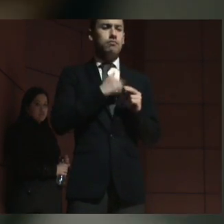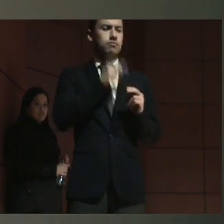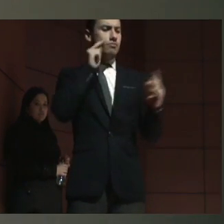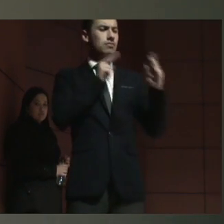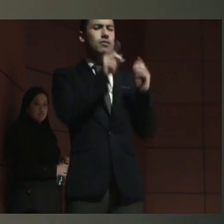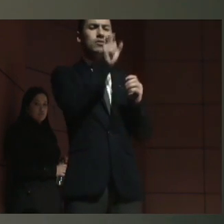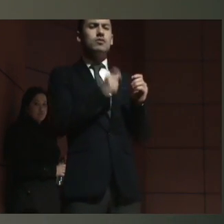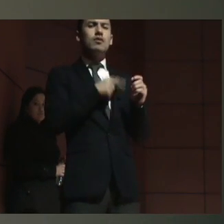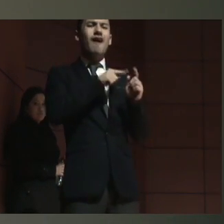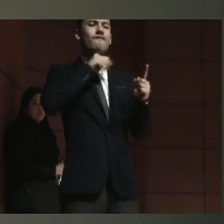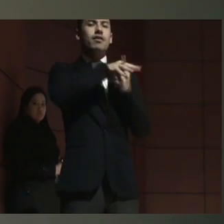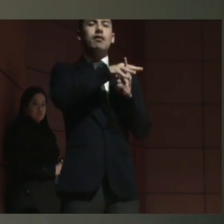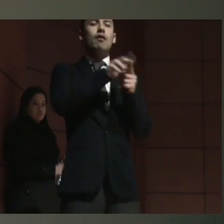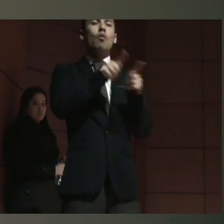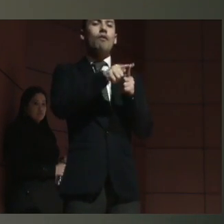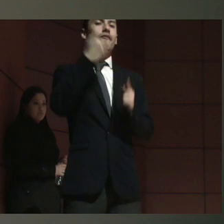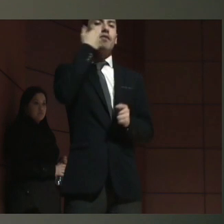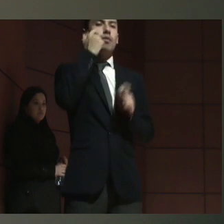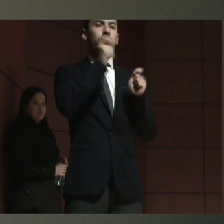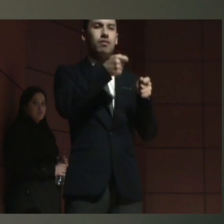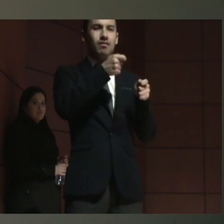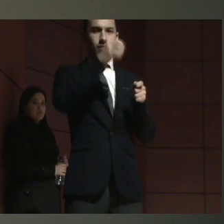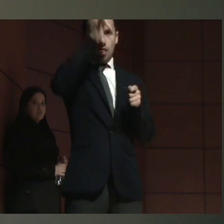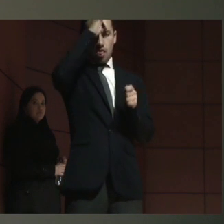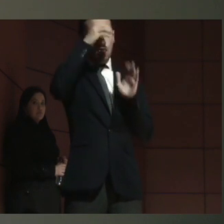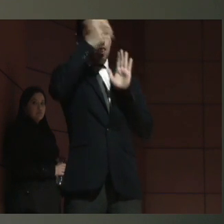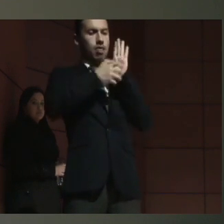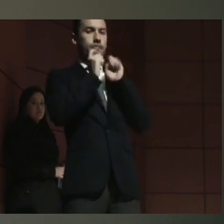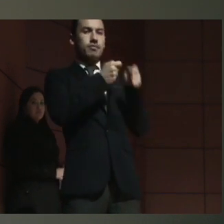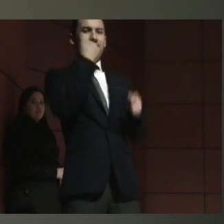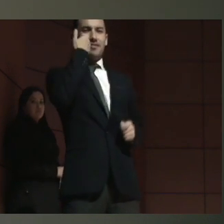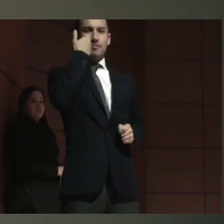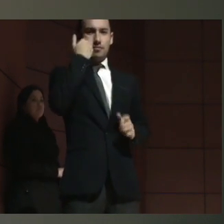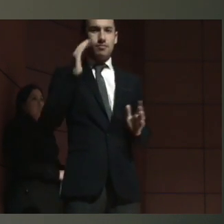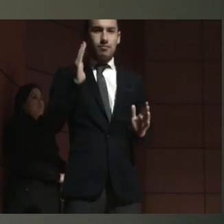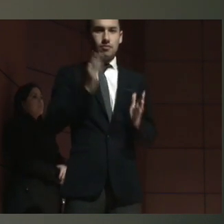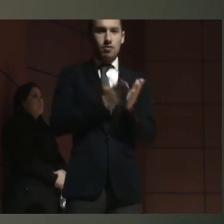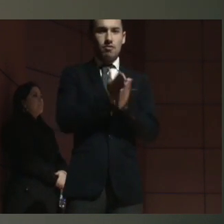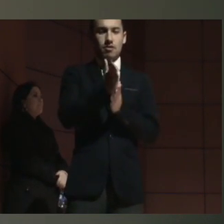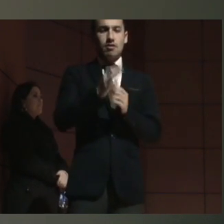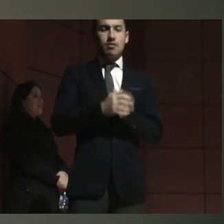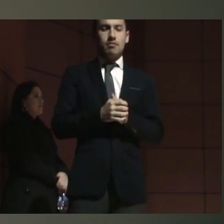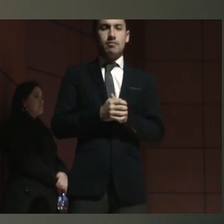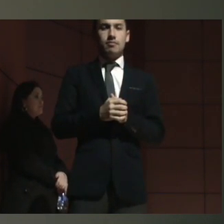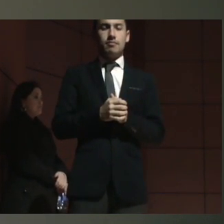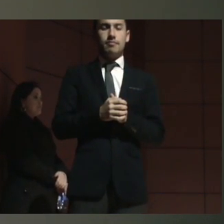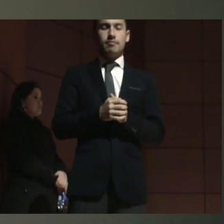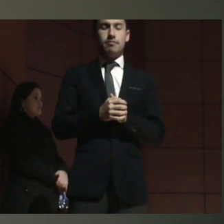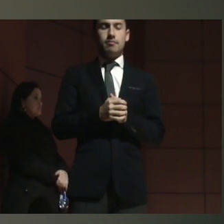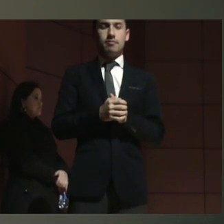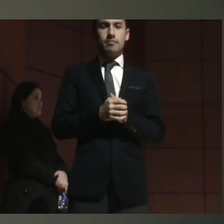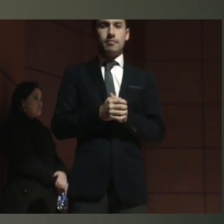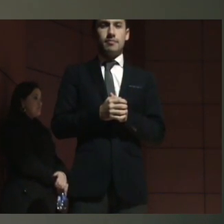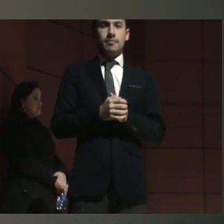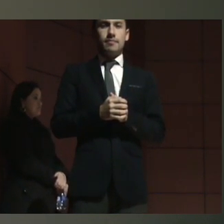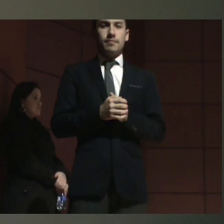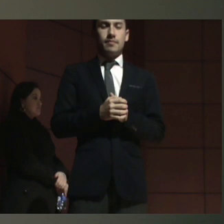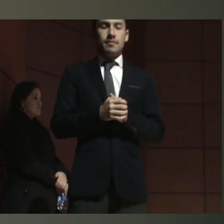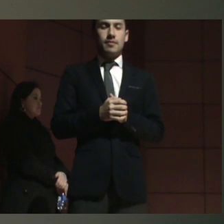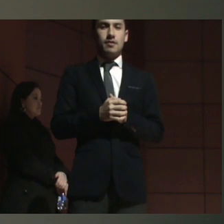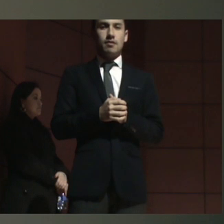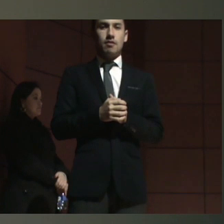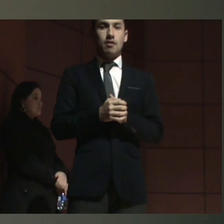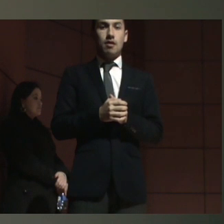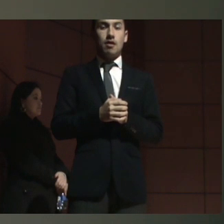persona afectada por una enfermedad o patología por consiguiente si seguimos